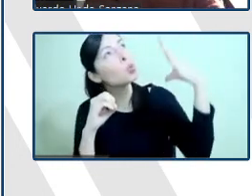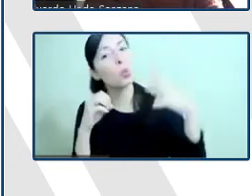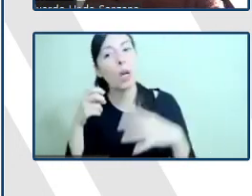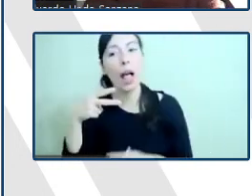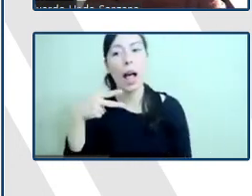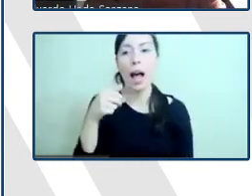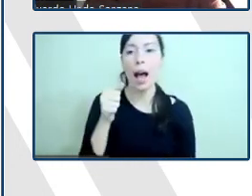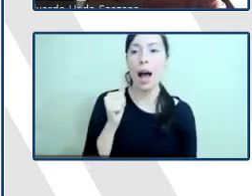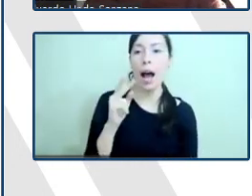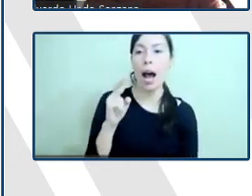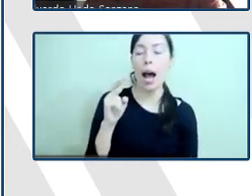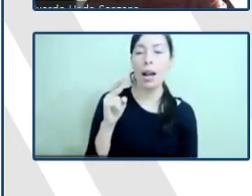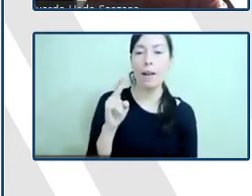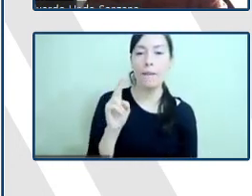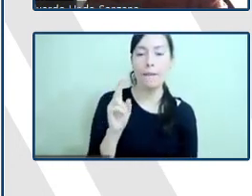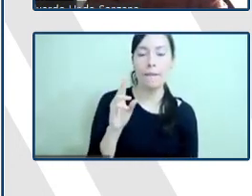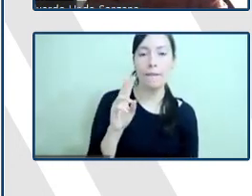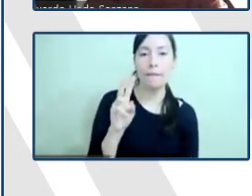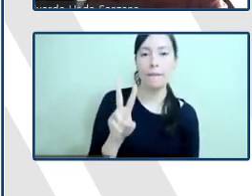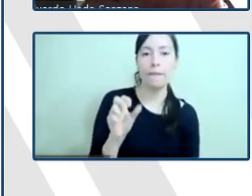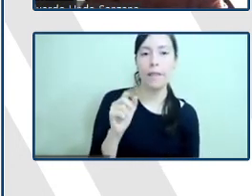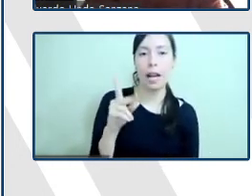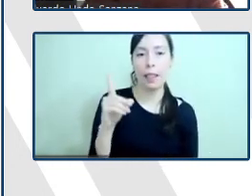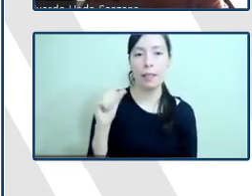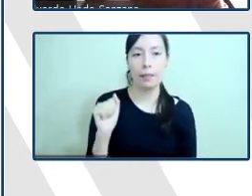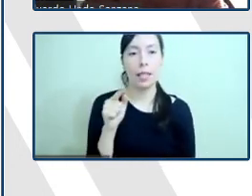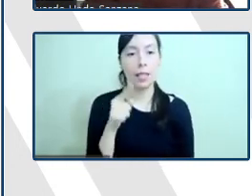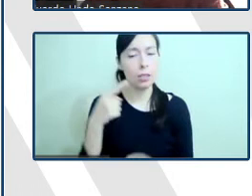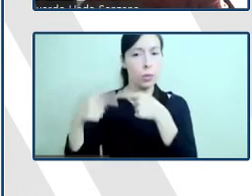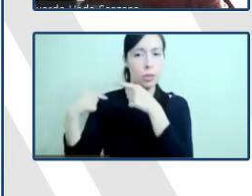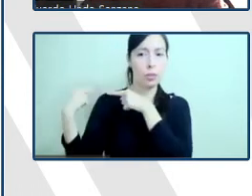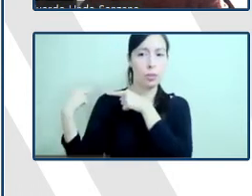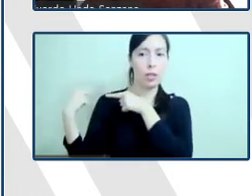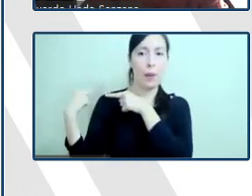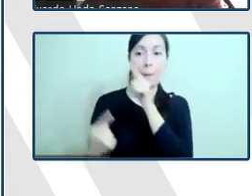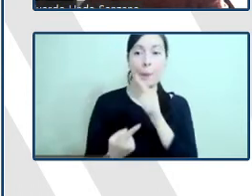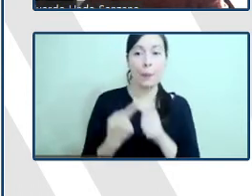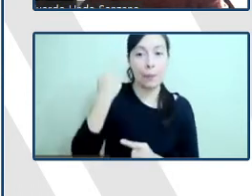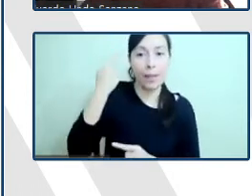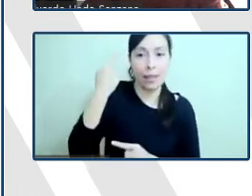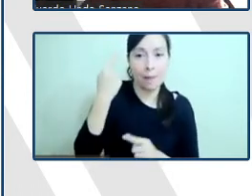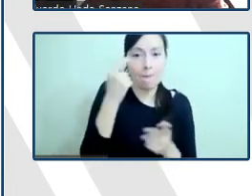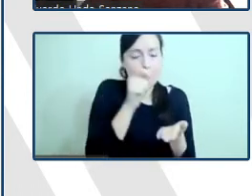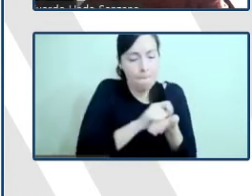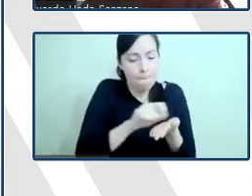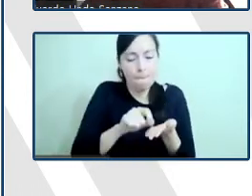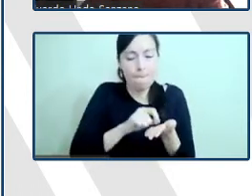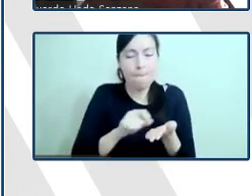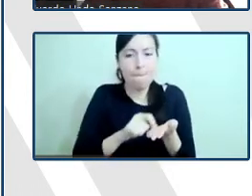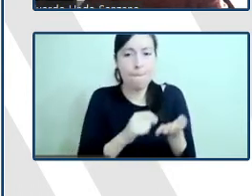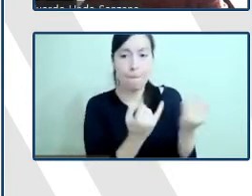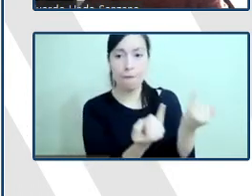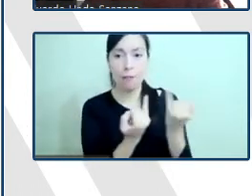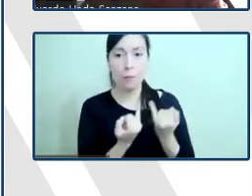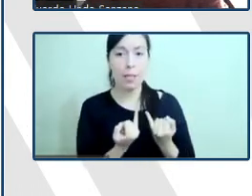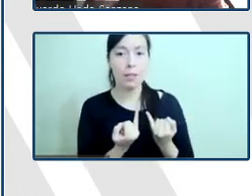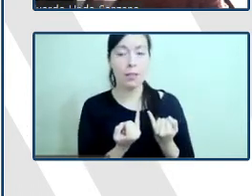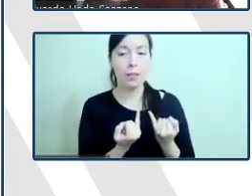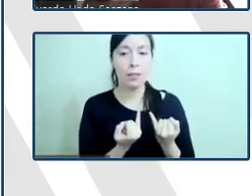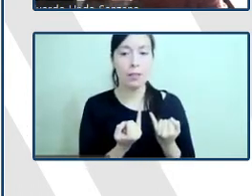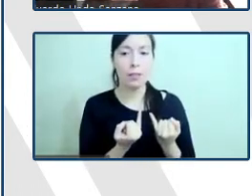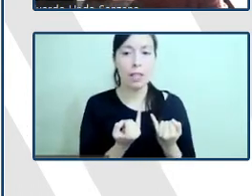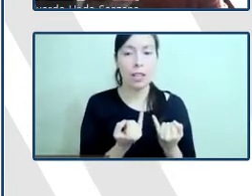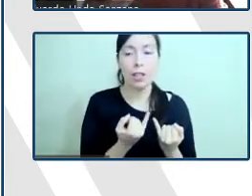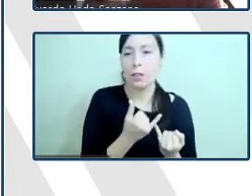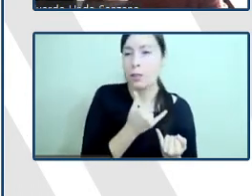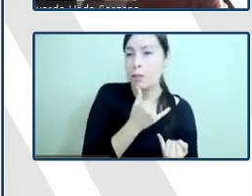y que viene a ser entonces históricamente el primer catastro estelar con datos tomados, no sé si